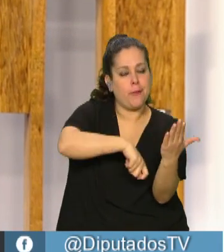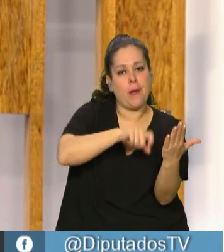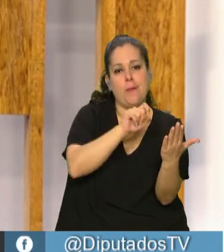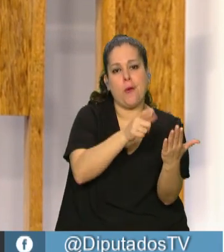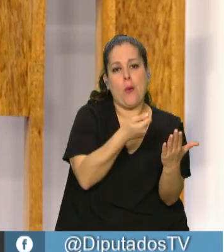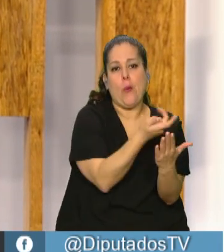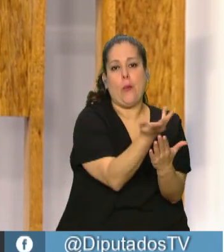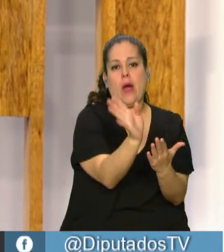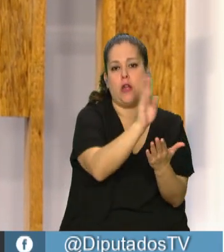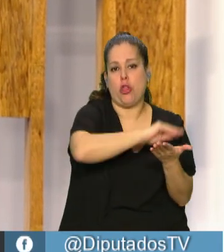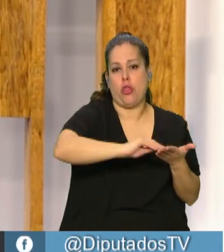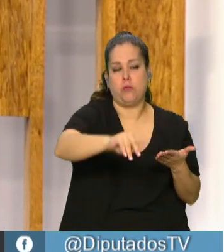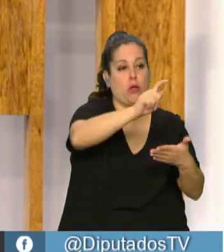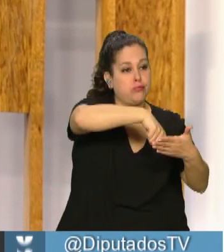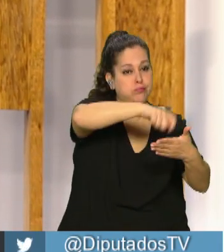varios diputados,